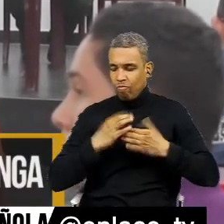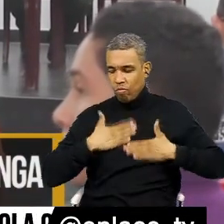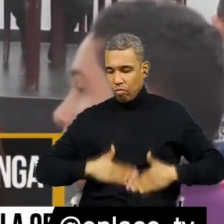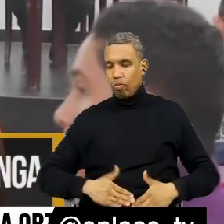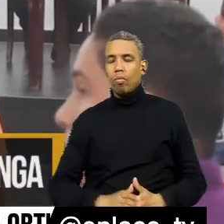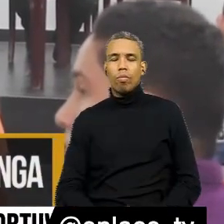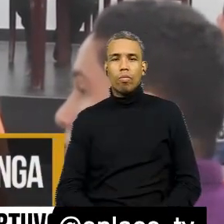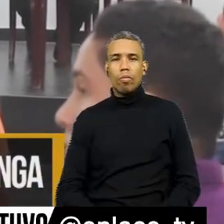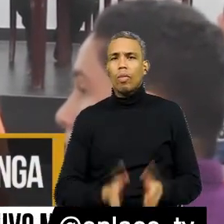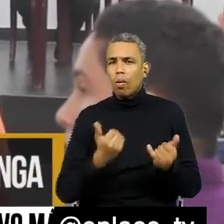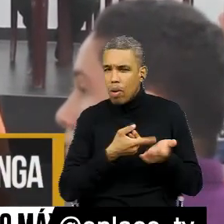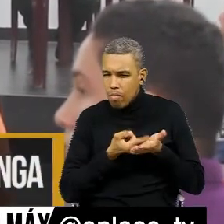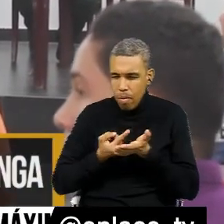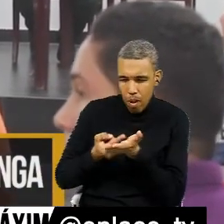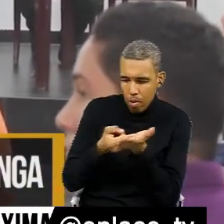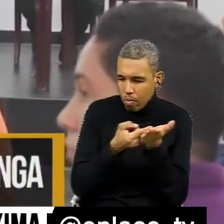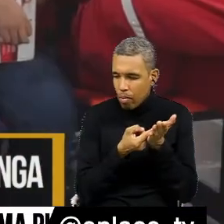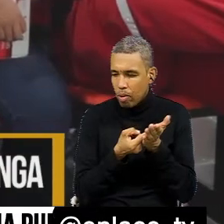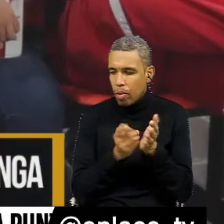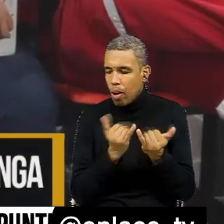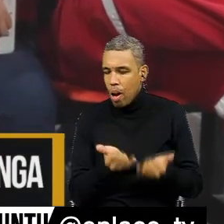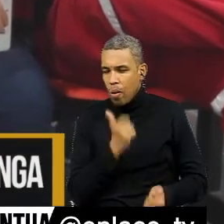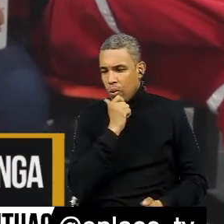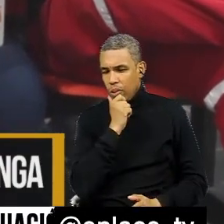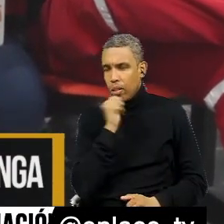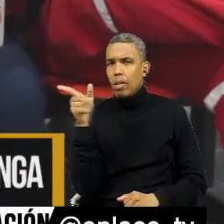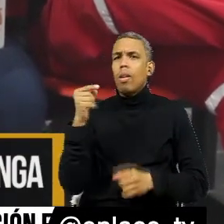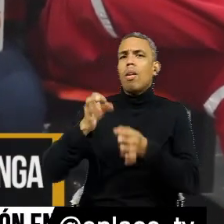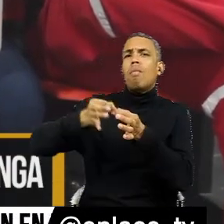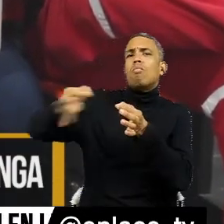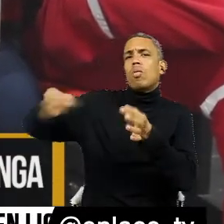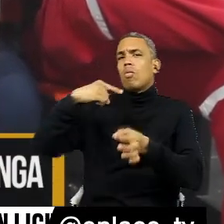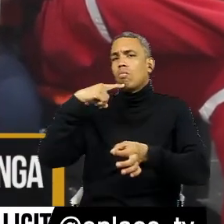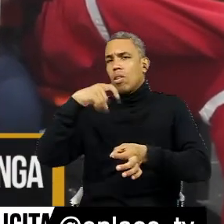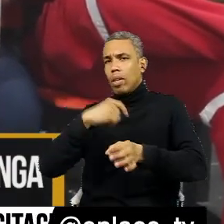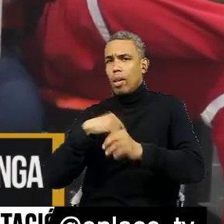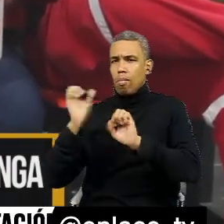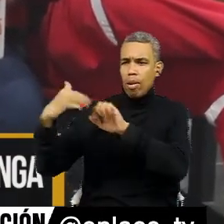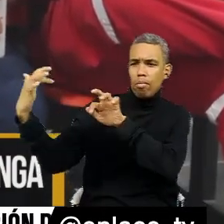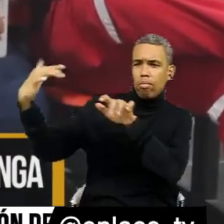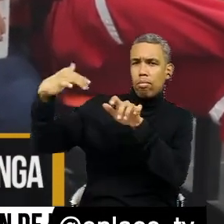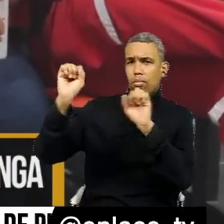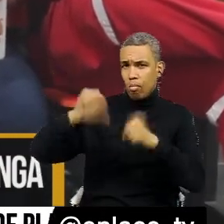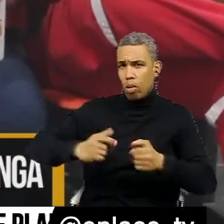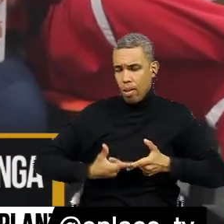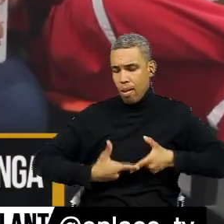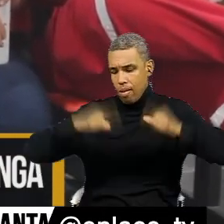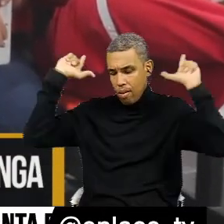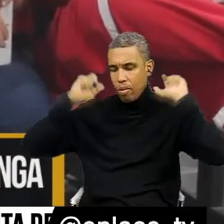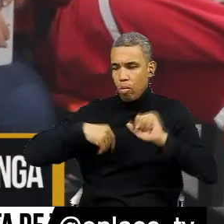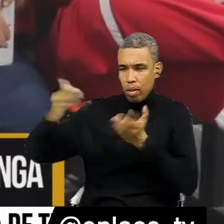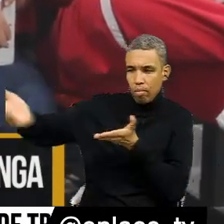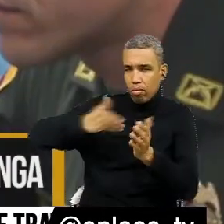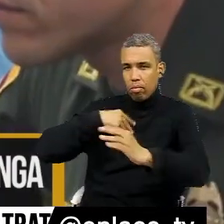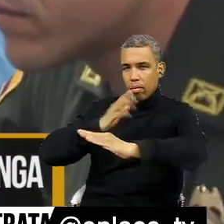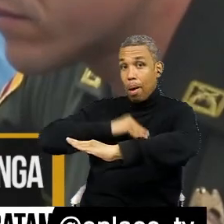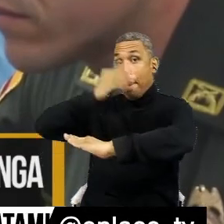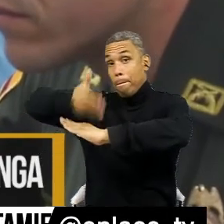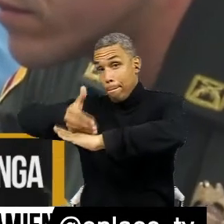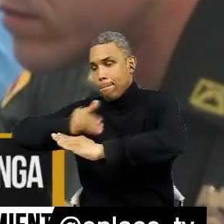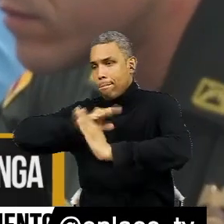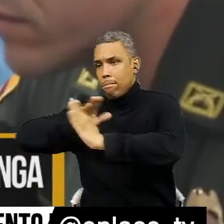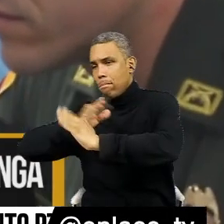una intensa reunión que concluyó que hinchas del Atlético Bucaramanga y Alianza Petrolera podrán entrar libremente al Daniel Villazapata, pero bajo